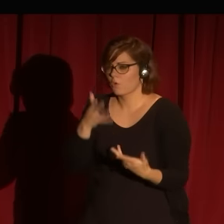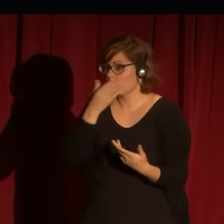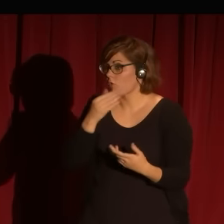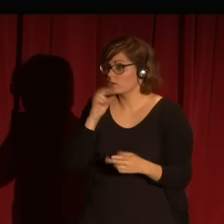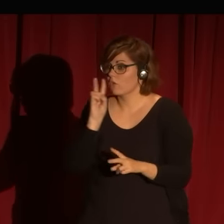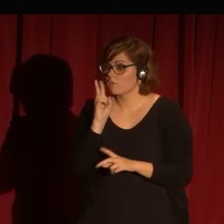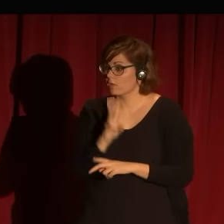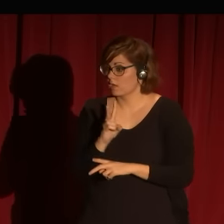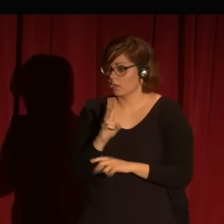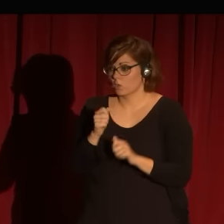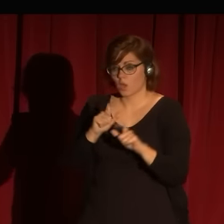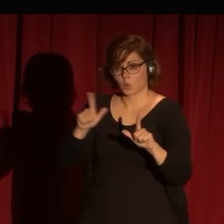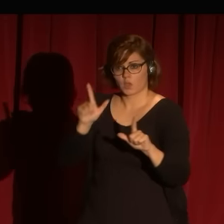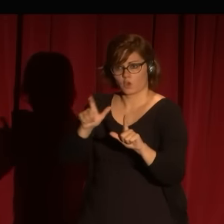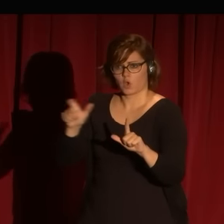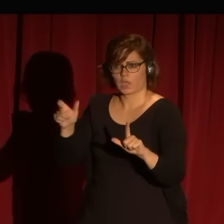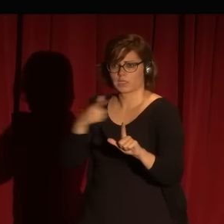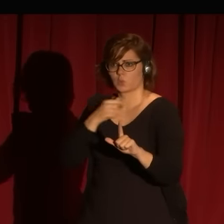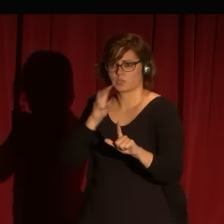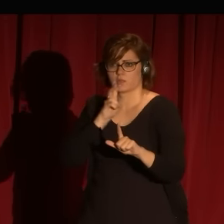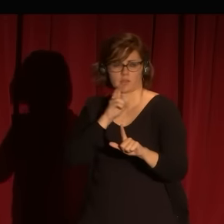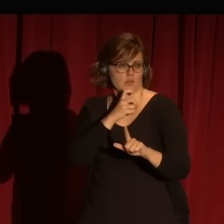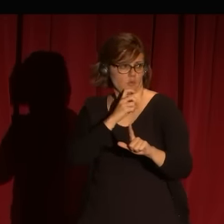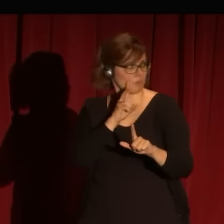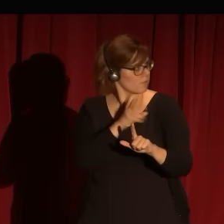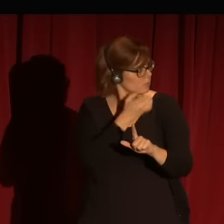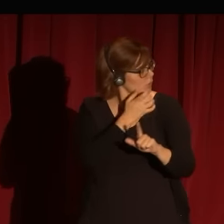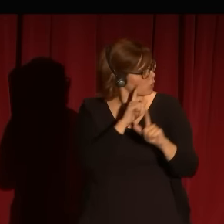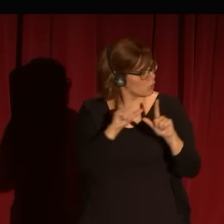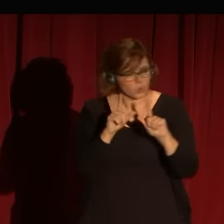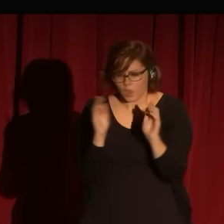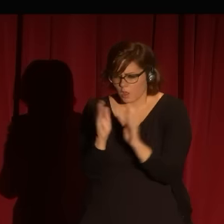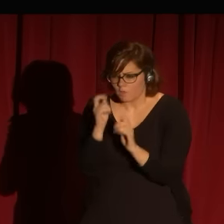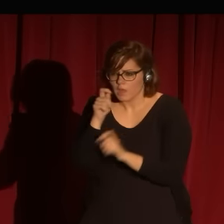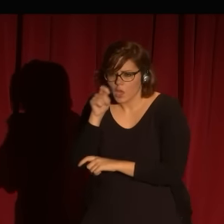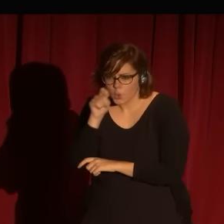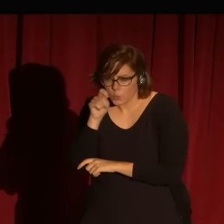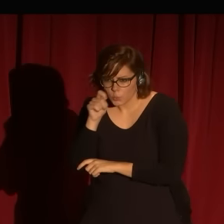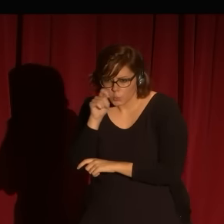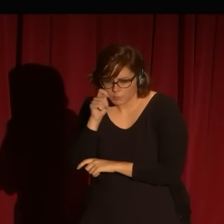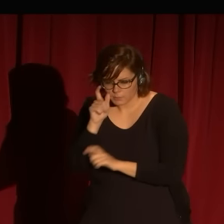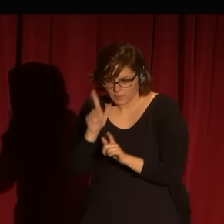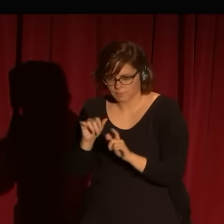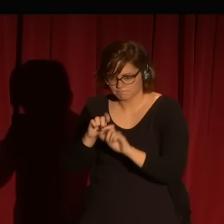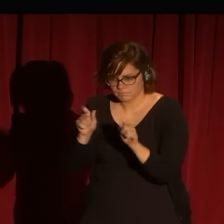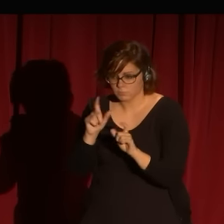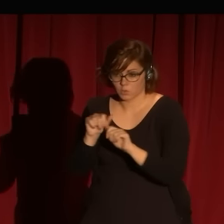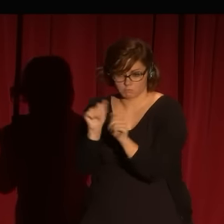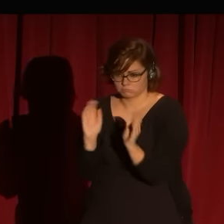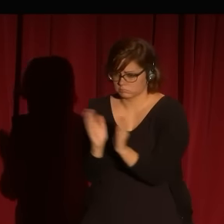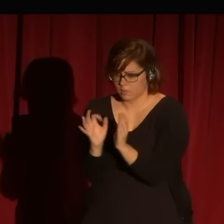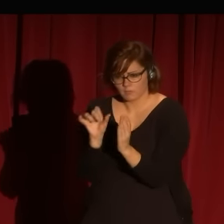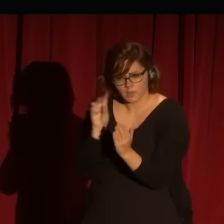ver cómo veía cuadros esta gente este cuadrito por ejemplo que está mirando esta alegoría tiene una lupa apoyada en el marco esa pintura estaba hecha para verse así de